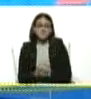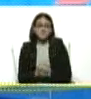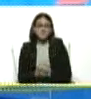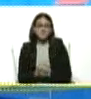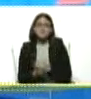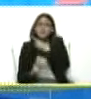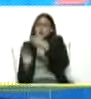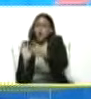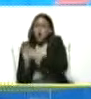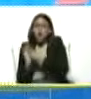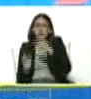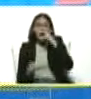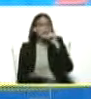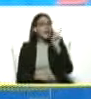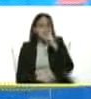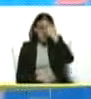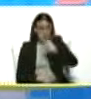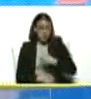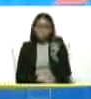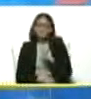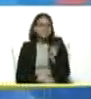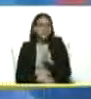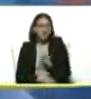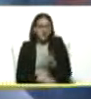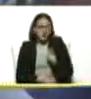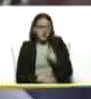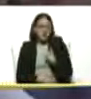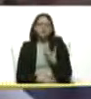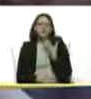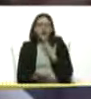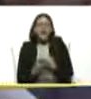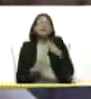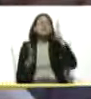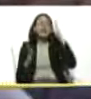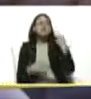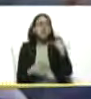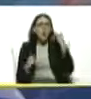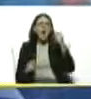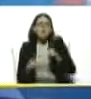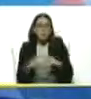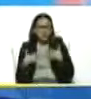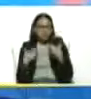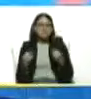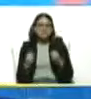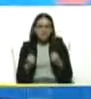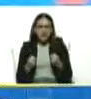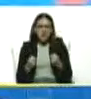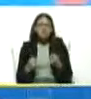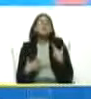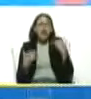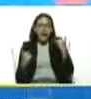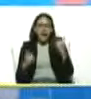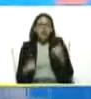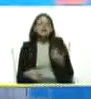No fueron contra mí. Yo gozo de buena salud y de fortaleza.